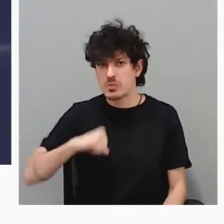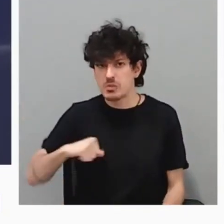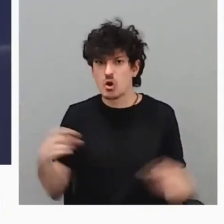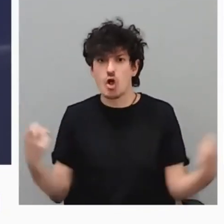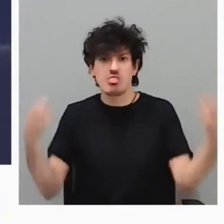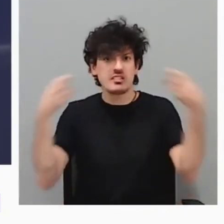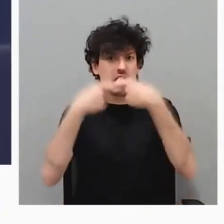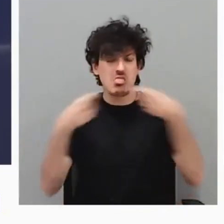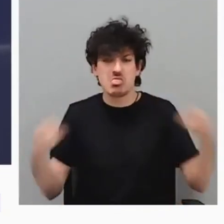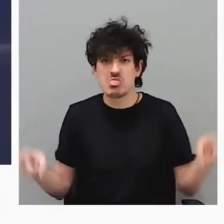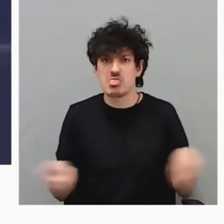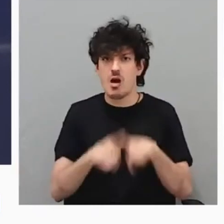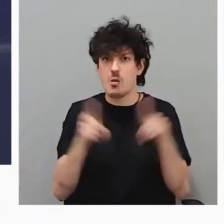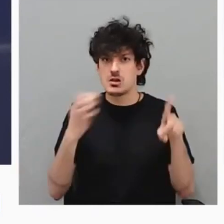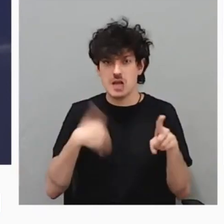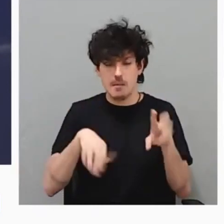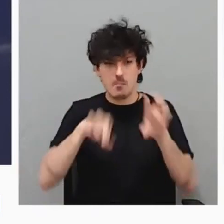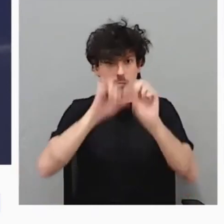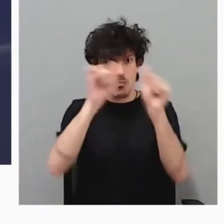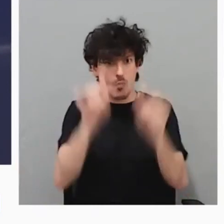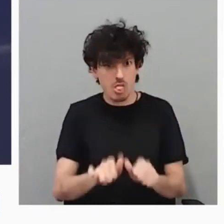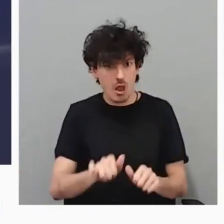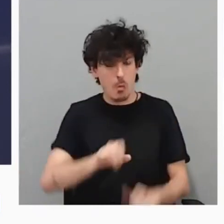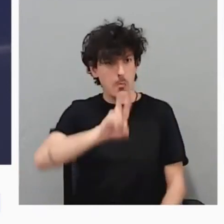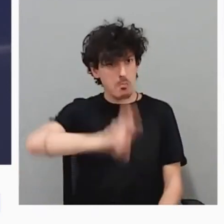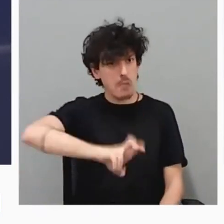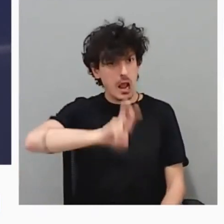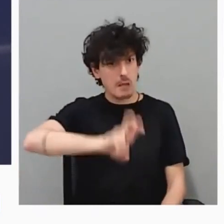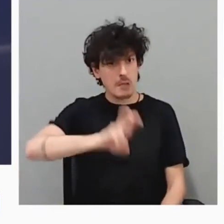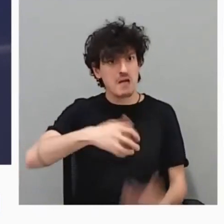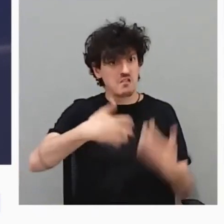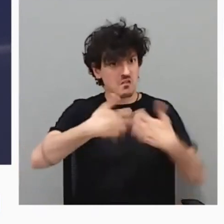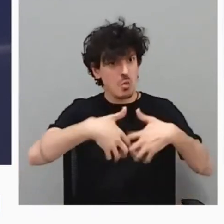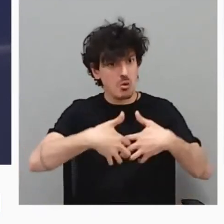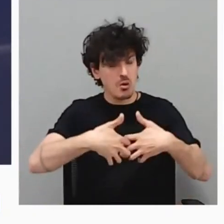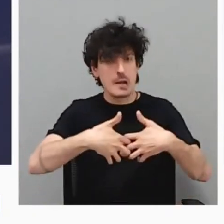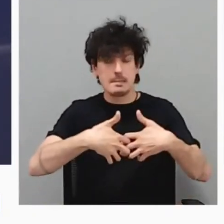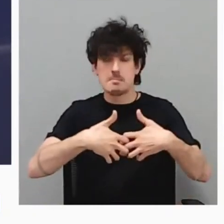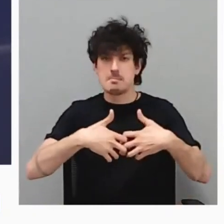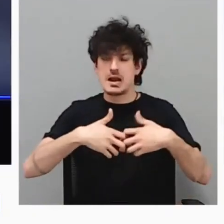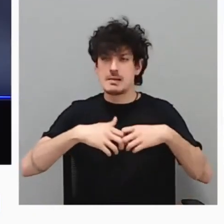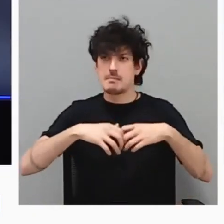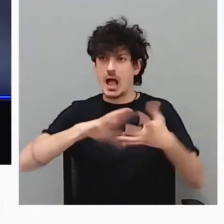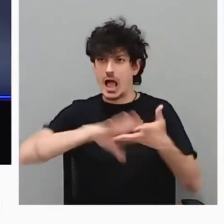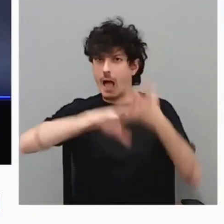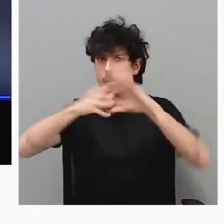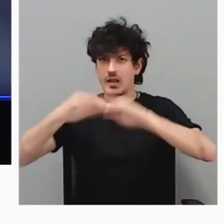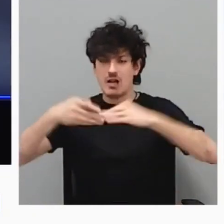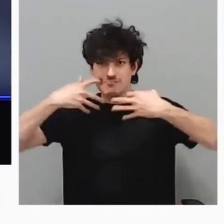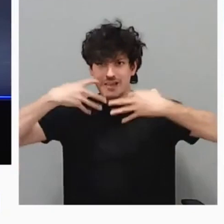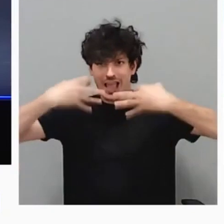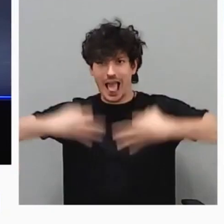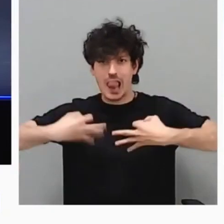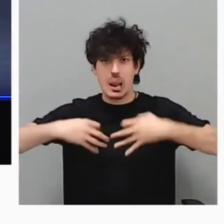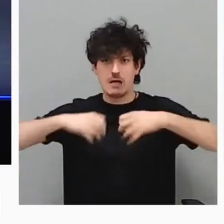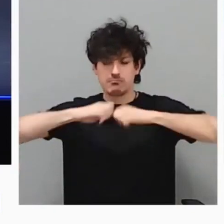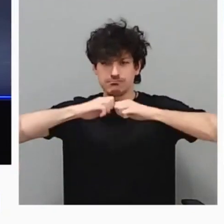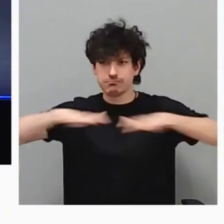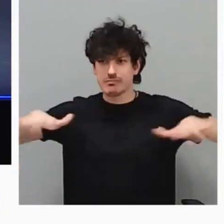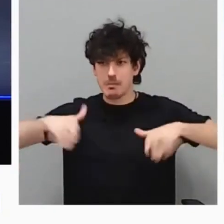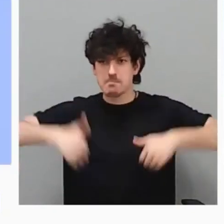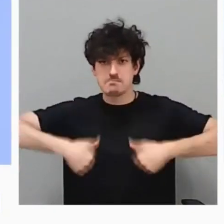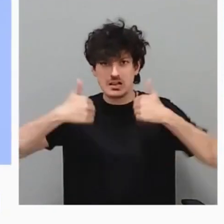validado el modelo, vayamos a llevarlo a escala. ¿Pensáis que ahí el sector